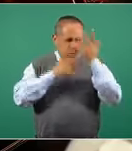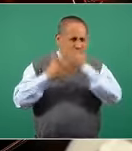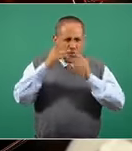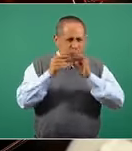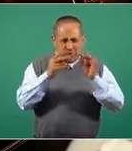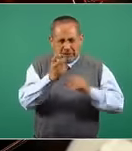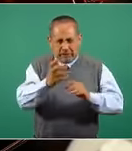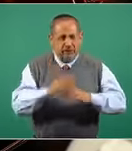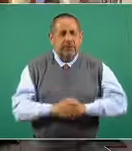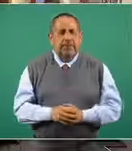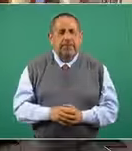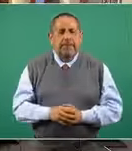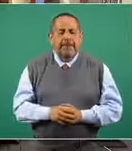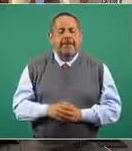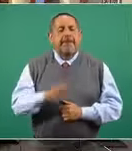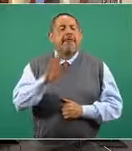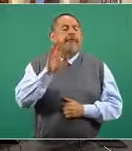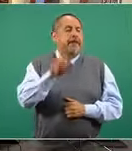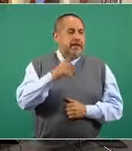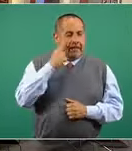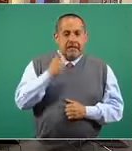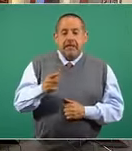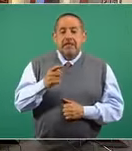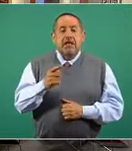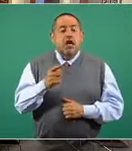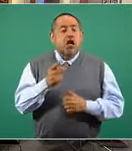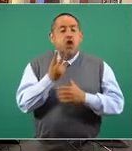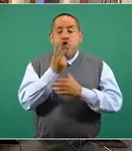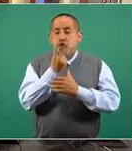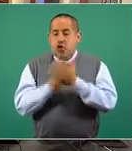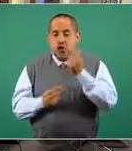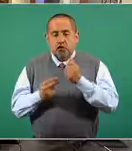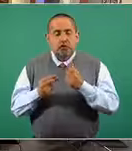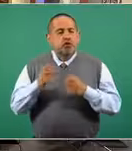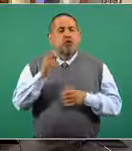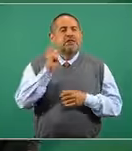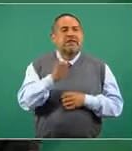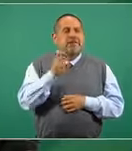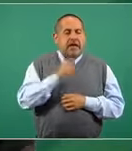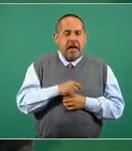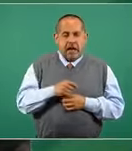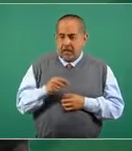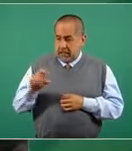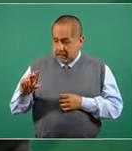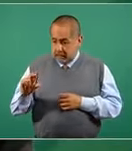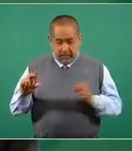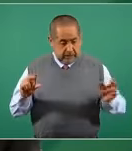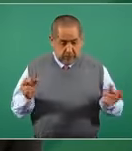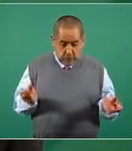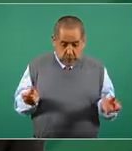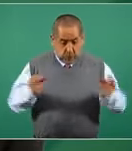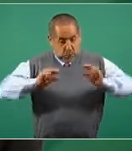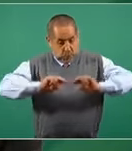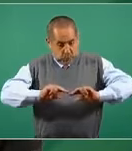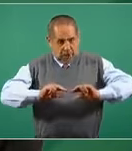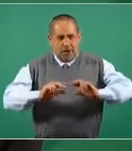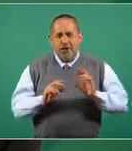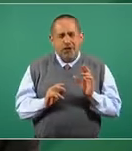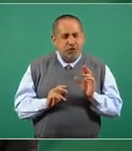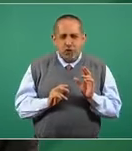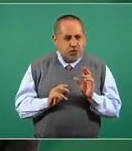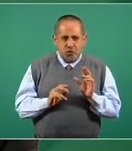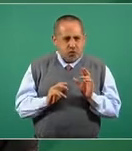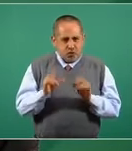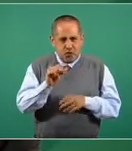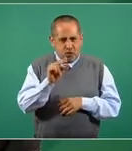confusión. Sí, justamente al respecto. Cuando se habla de combinar vacunas, no se habla de mezclar el producto biológico. Se trata de, en